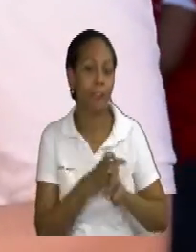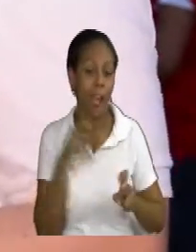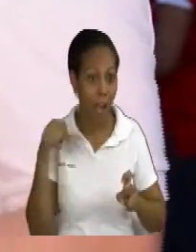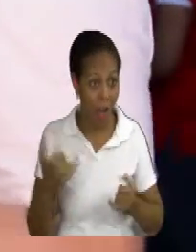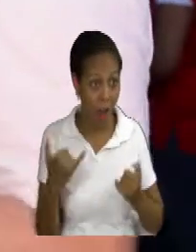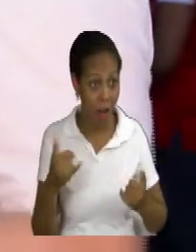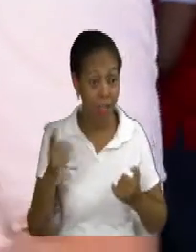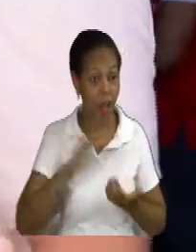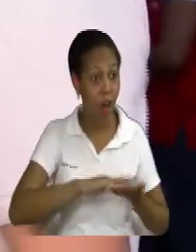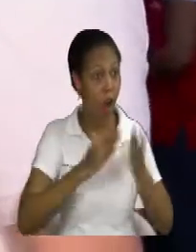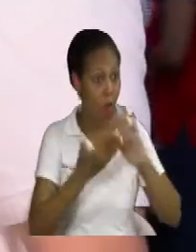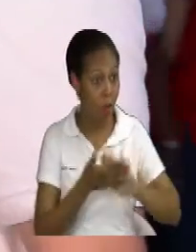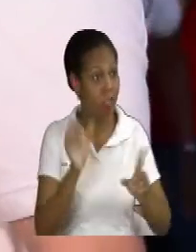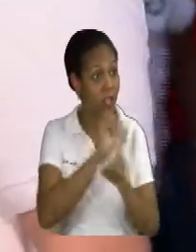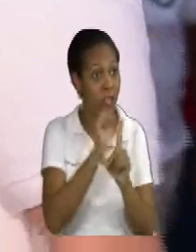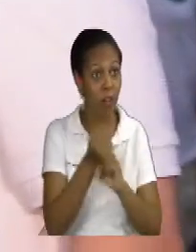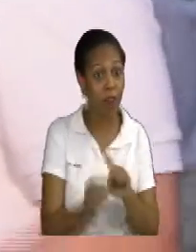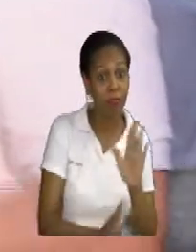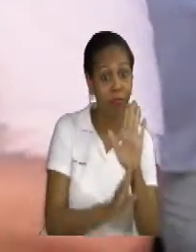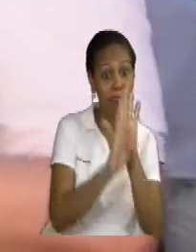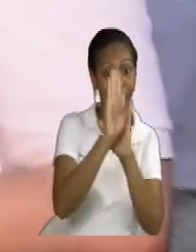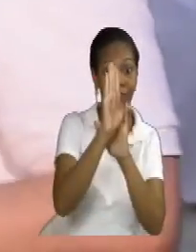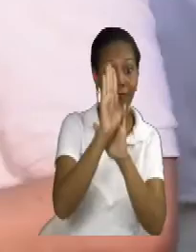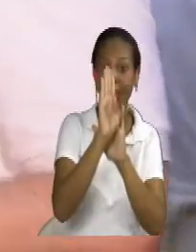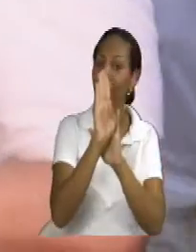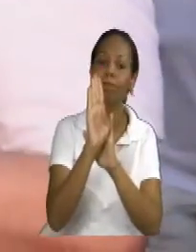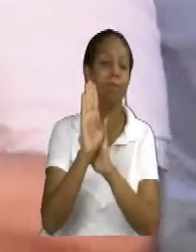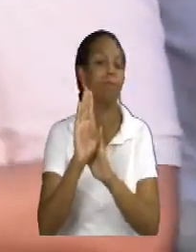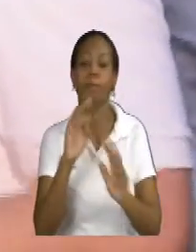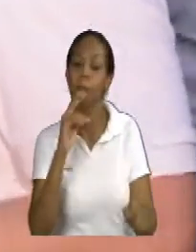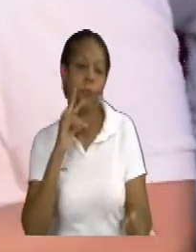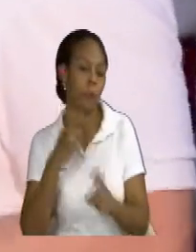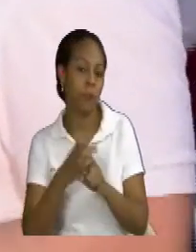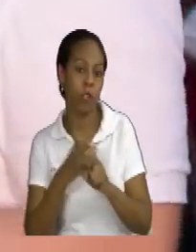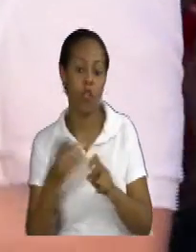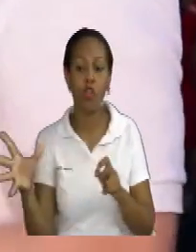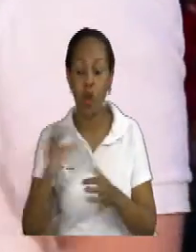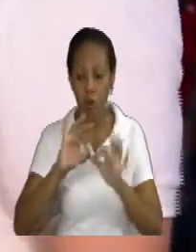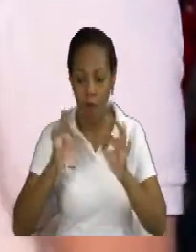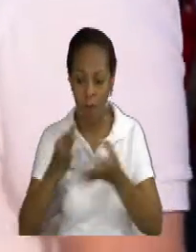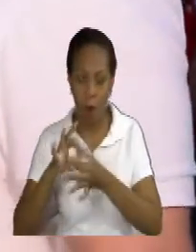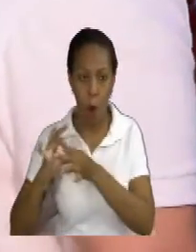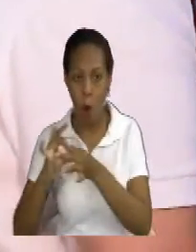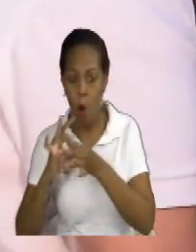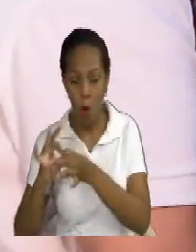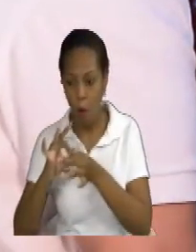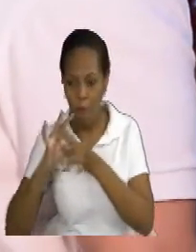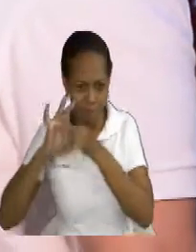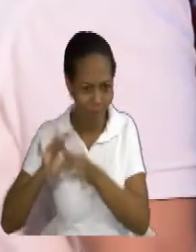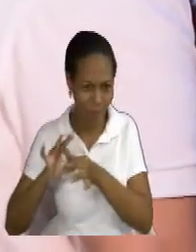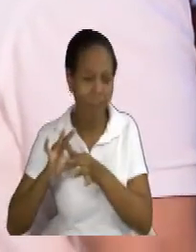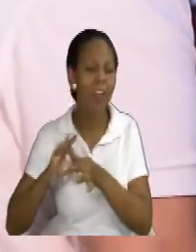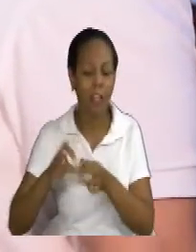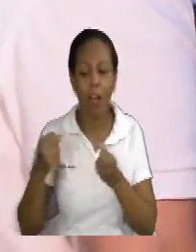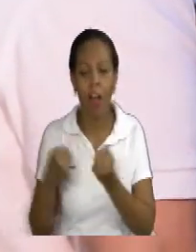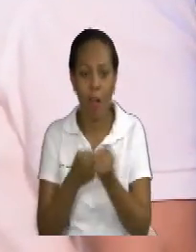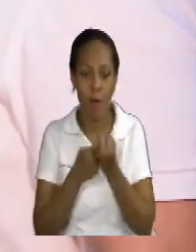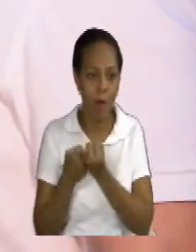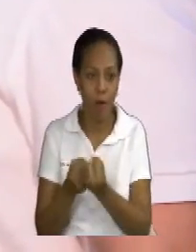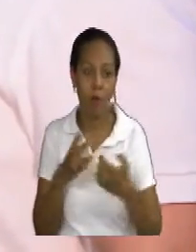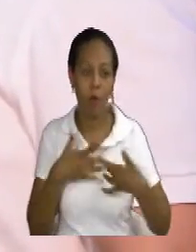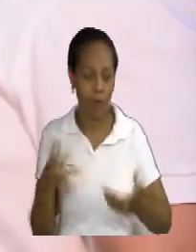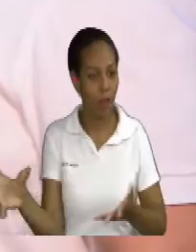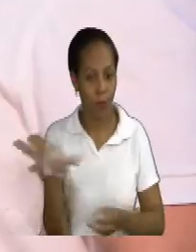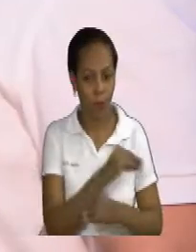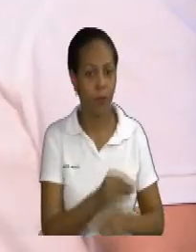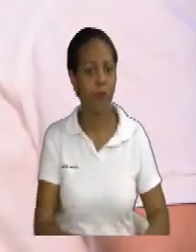y progresar. Y un objetivo nuestro es eso, familias unidas, familias sólidas y con oportunidades para todos. Bueno, estamos finalizando